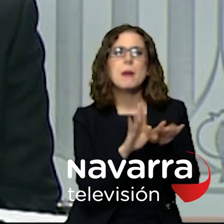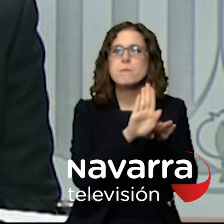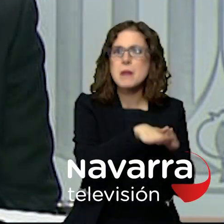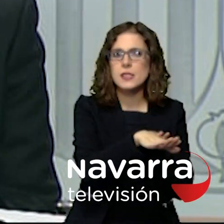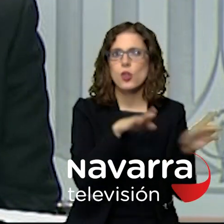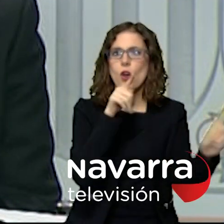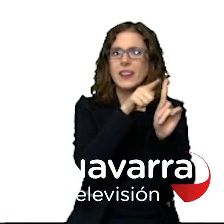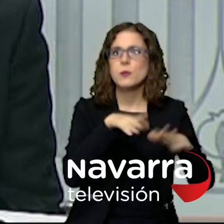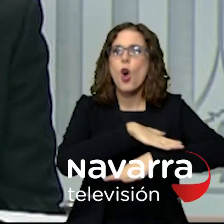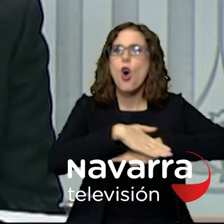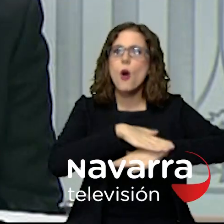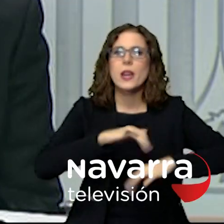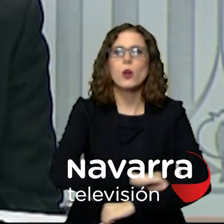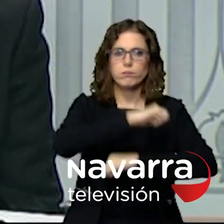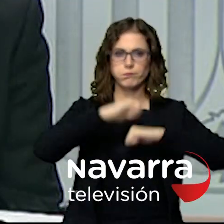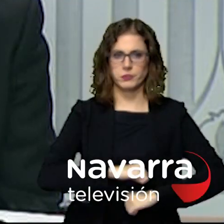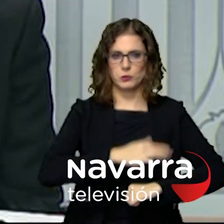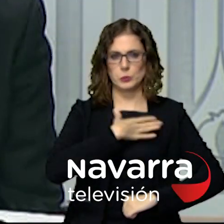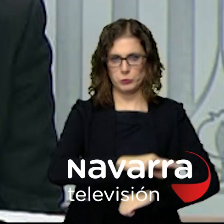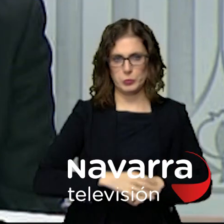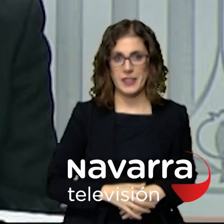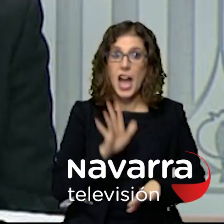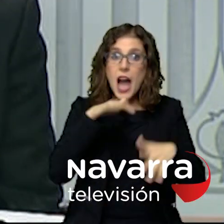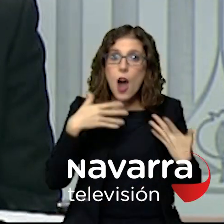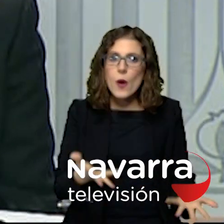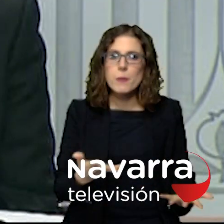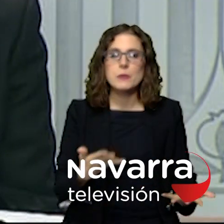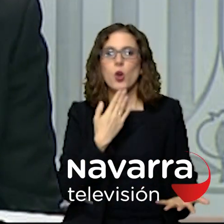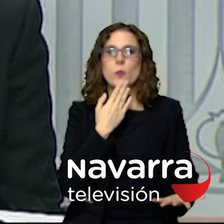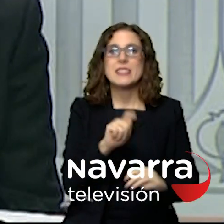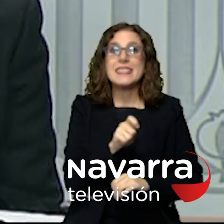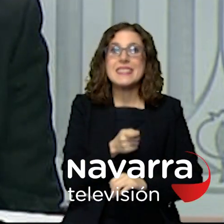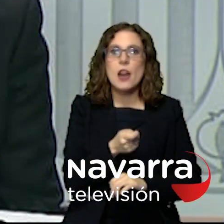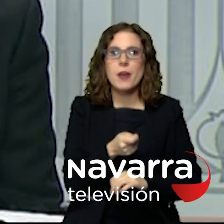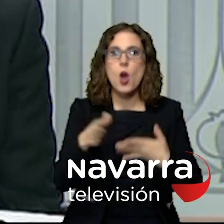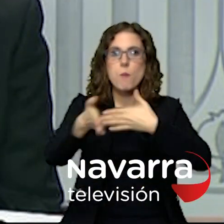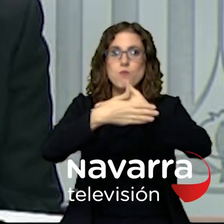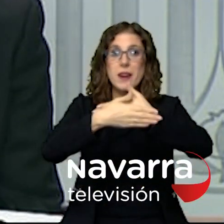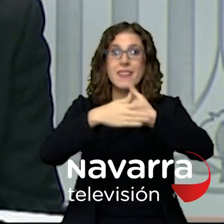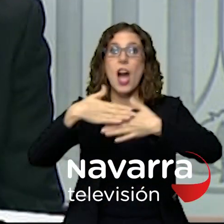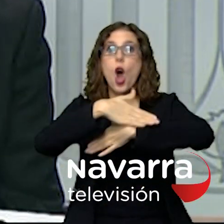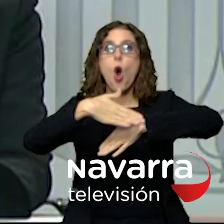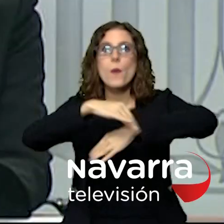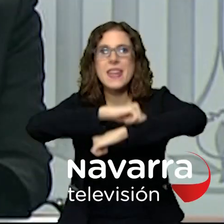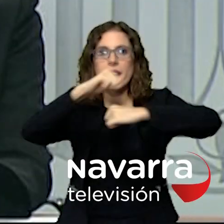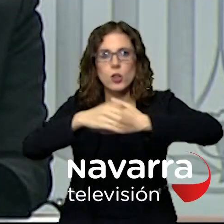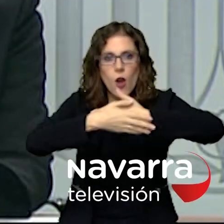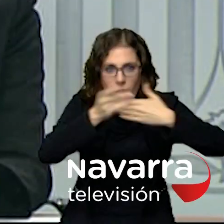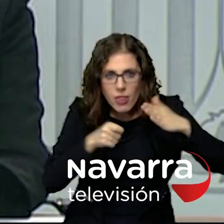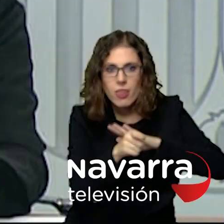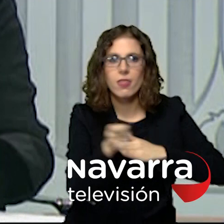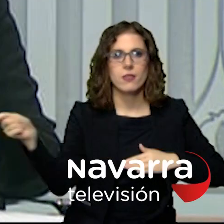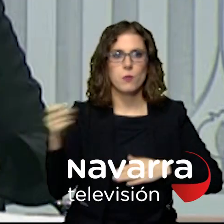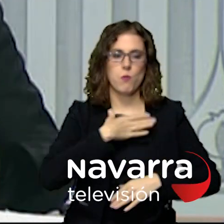conformar un gobierno. Es ahora mismo la llave que puede abrir la puerta de la gobernabilidad. Tienen la